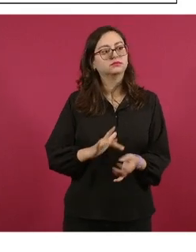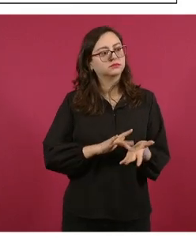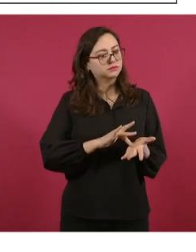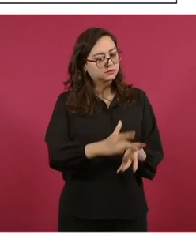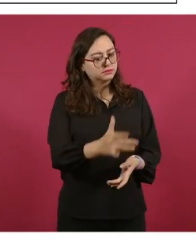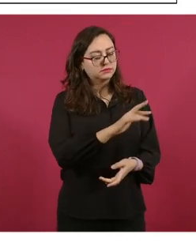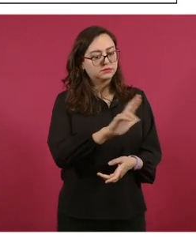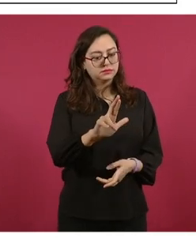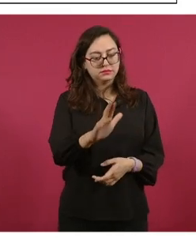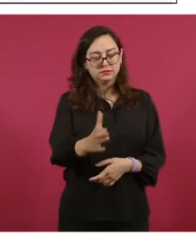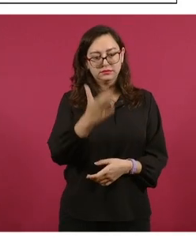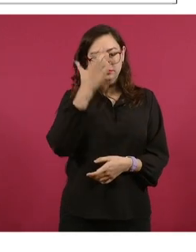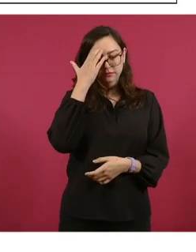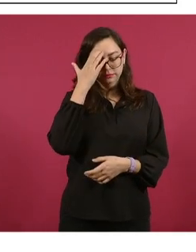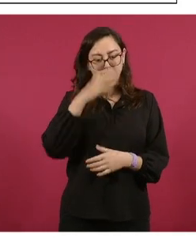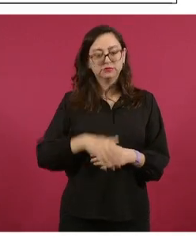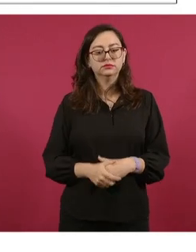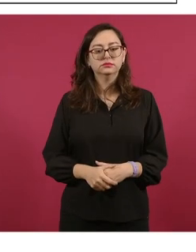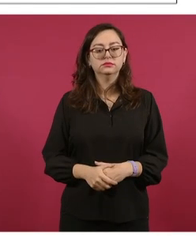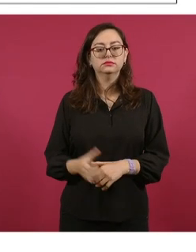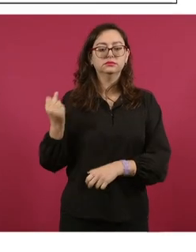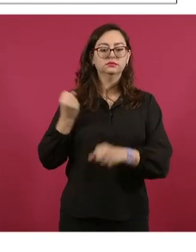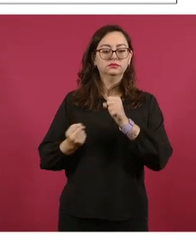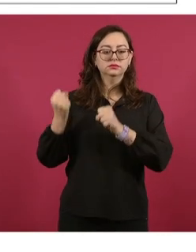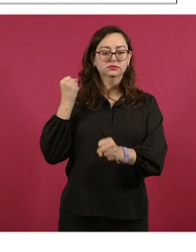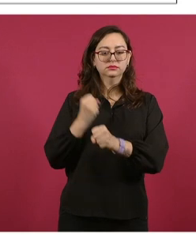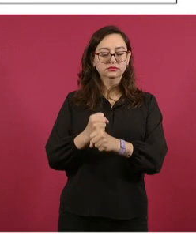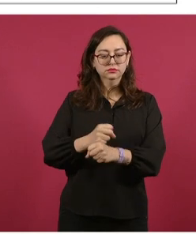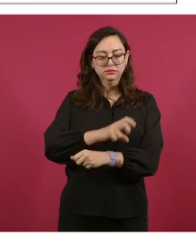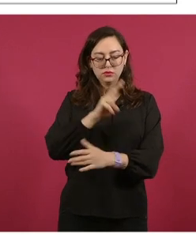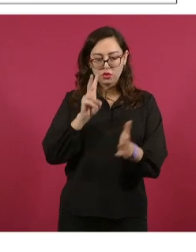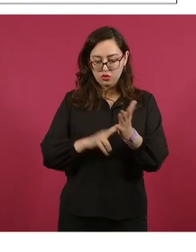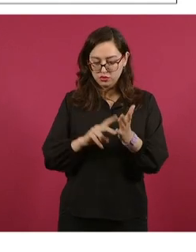2020, estaba de presidente del Consejo Coordinador Empresarial